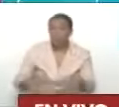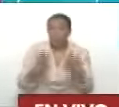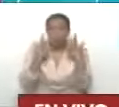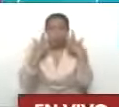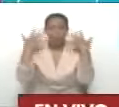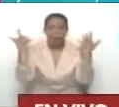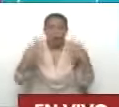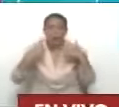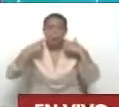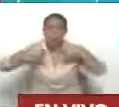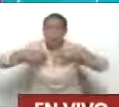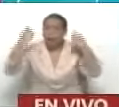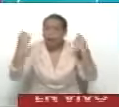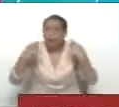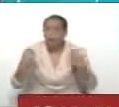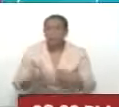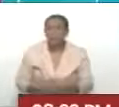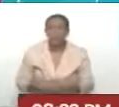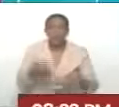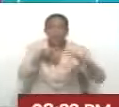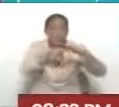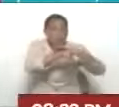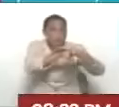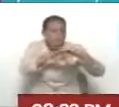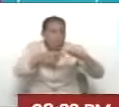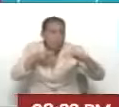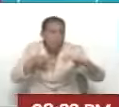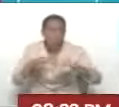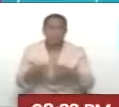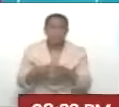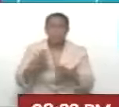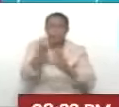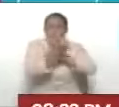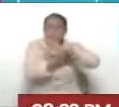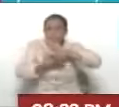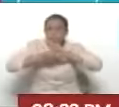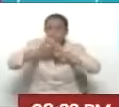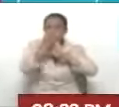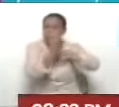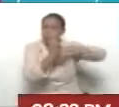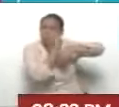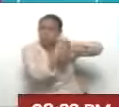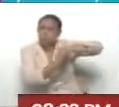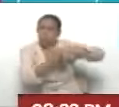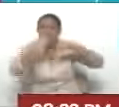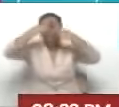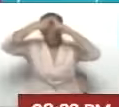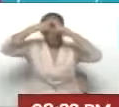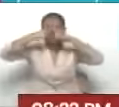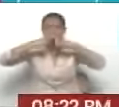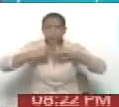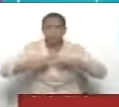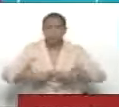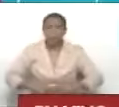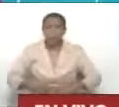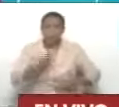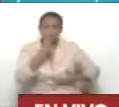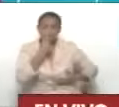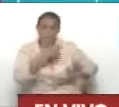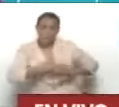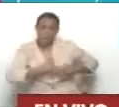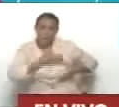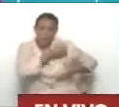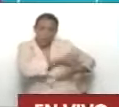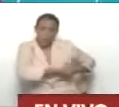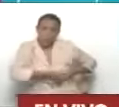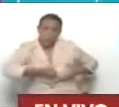increíble con tomógrafos, ecógrafos, rayos X, mamografías